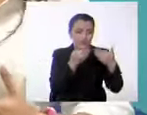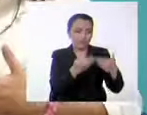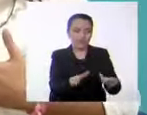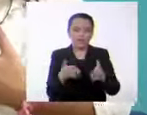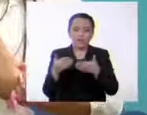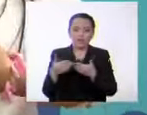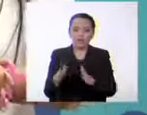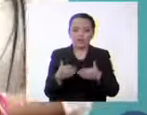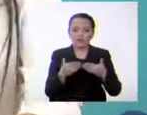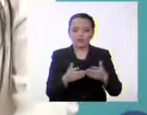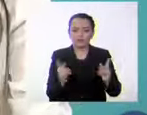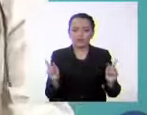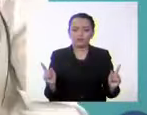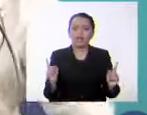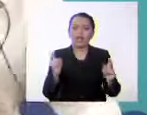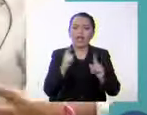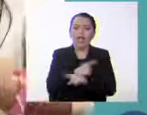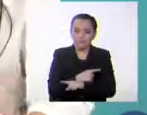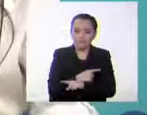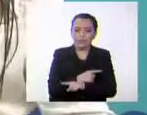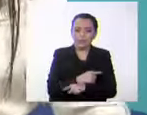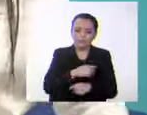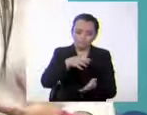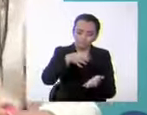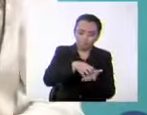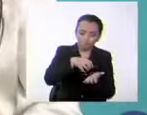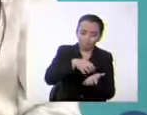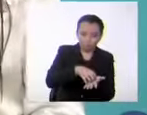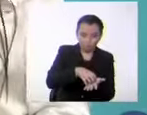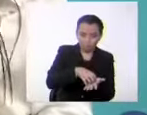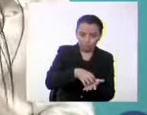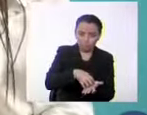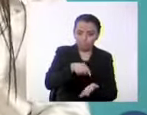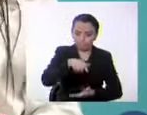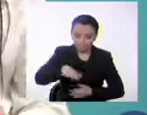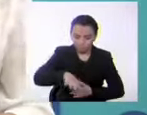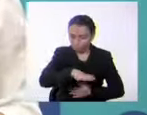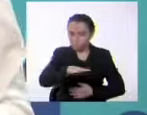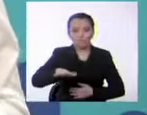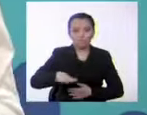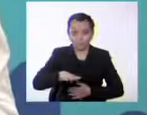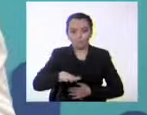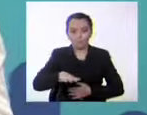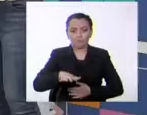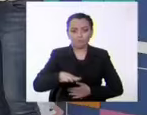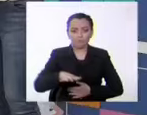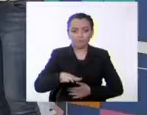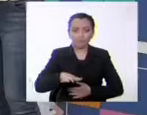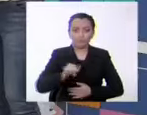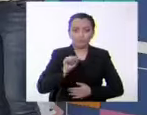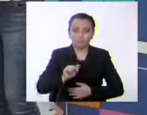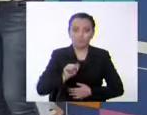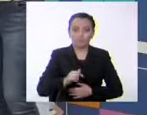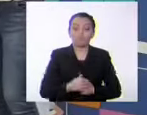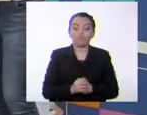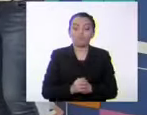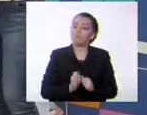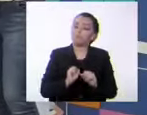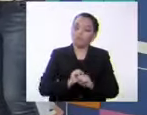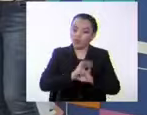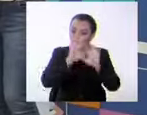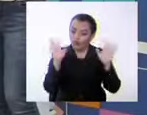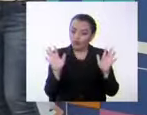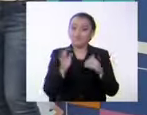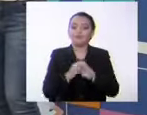dado en su territorio, donde viven, donde conviven con sus familias. Claro, entonces tenemos que tener